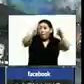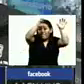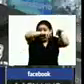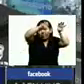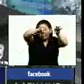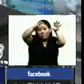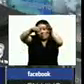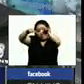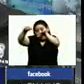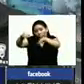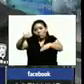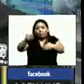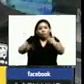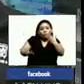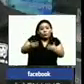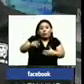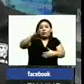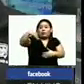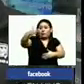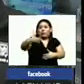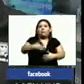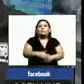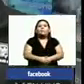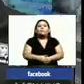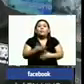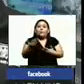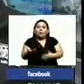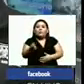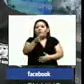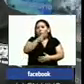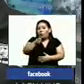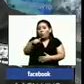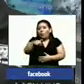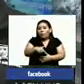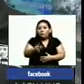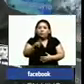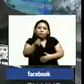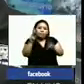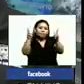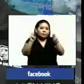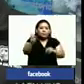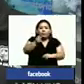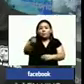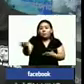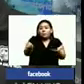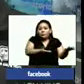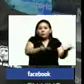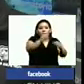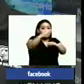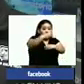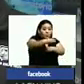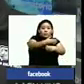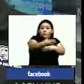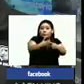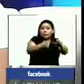a generar Considerables Acumulados de lluvia En el país Esto es todo Lo que tenemos En cuanto al tiempo Regreso con ustedes A los estudios